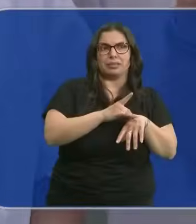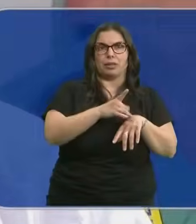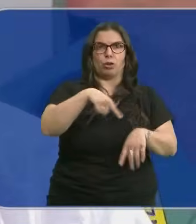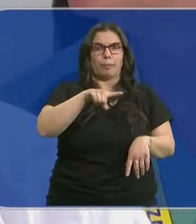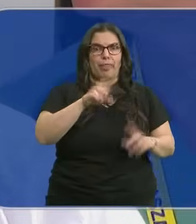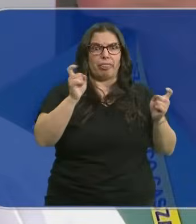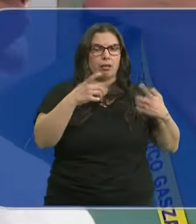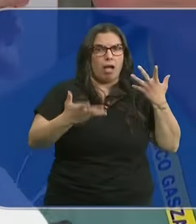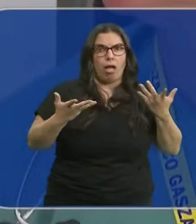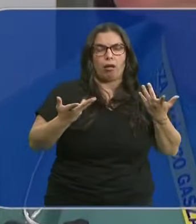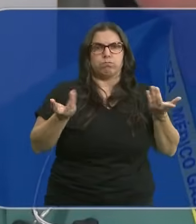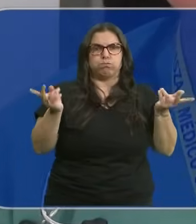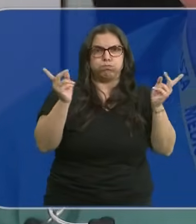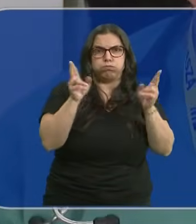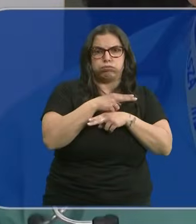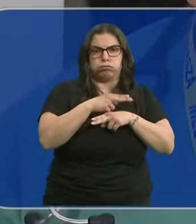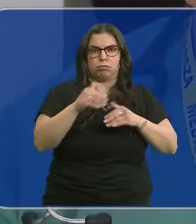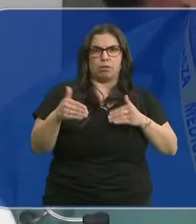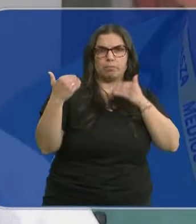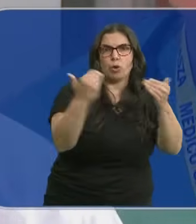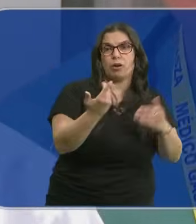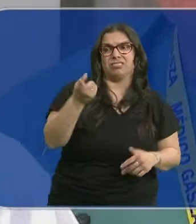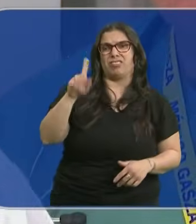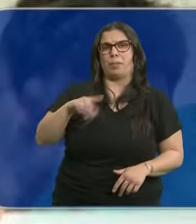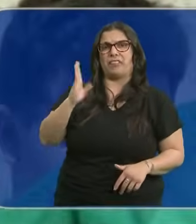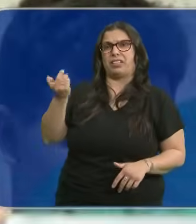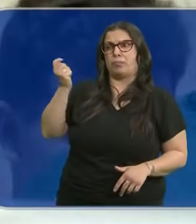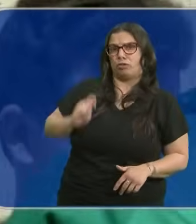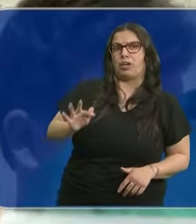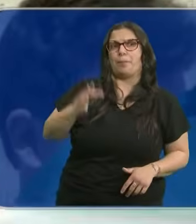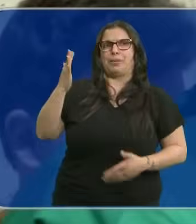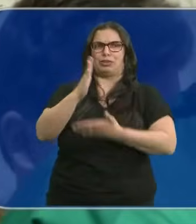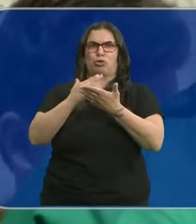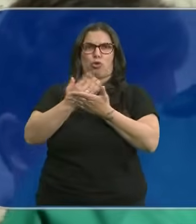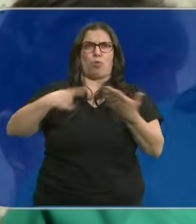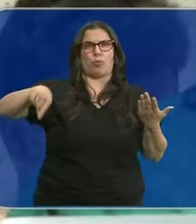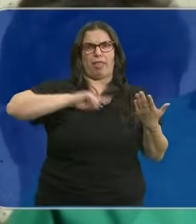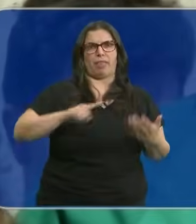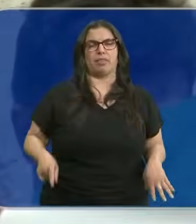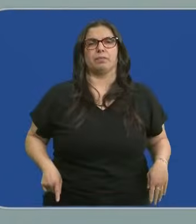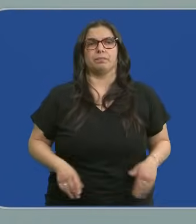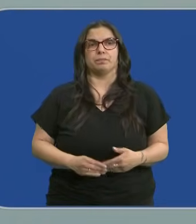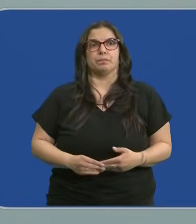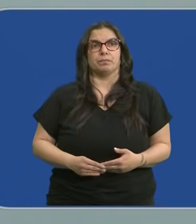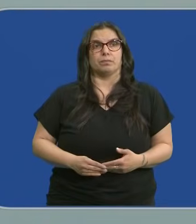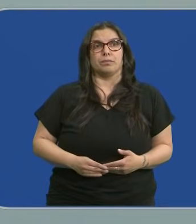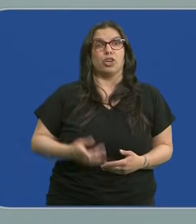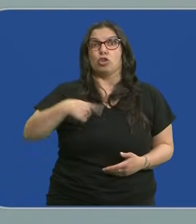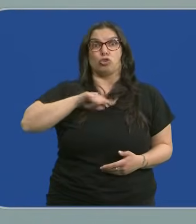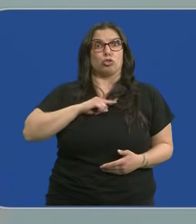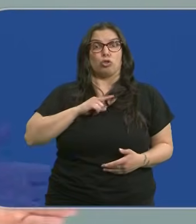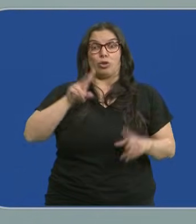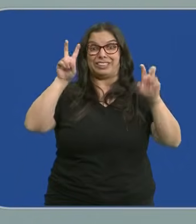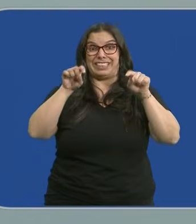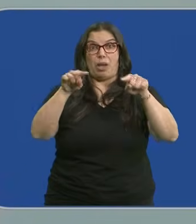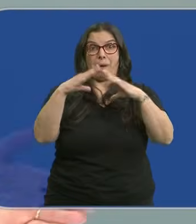ven cómo cancelan sus consultas y pruebas, pero también los profesionales y las comunidades autónomas. No tenemos para nada la responsabilidad